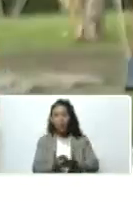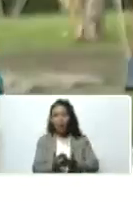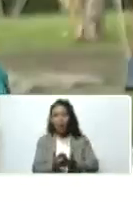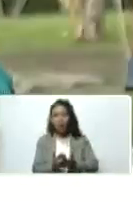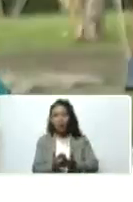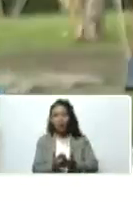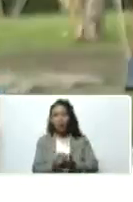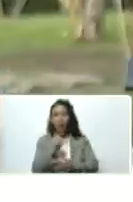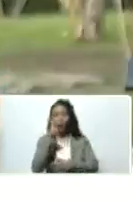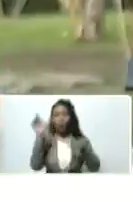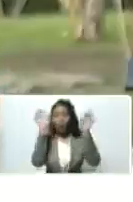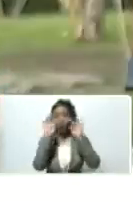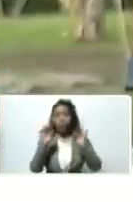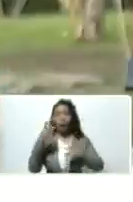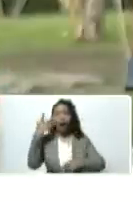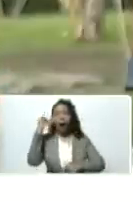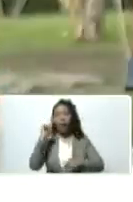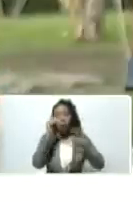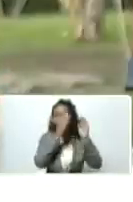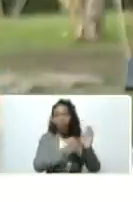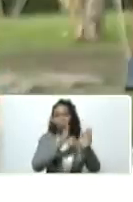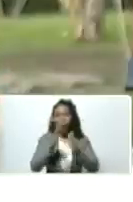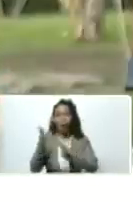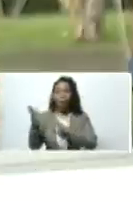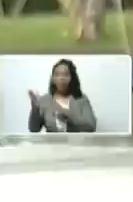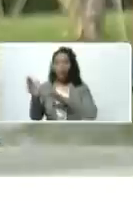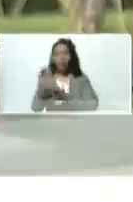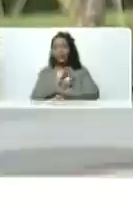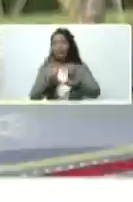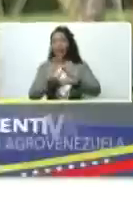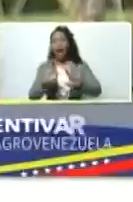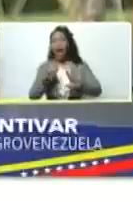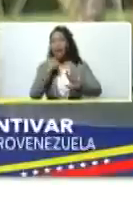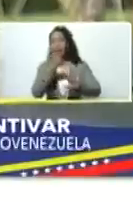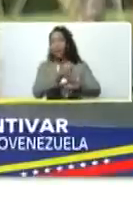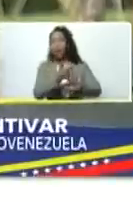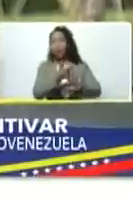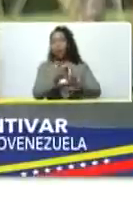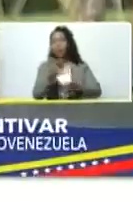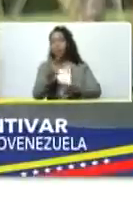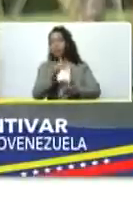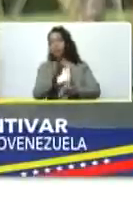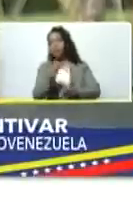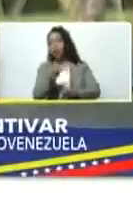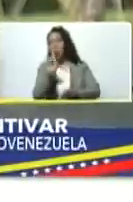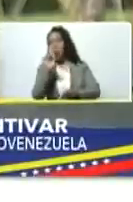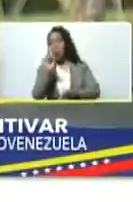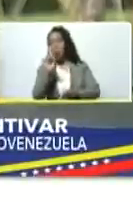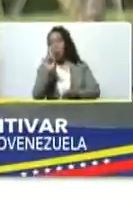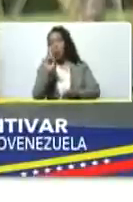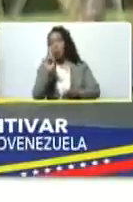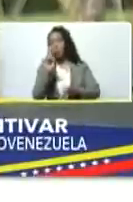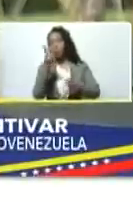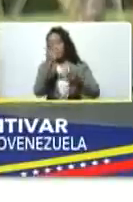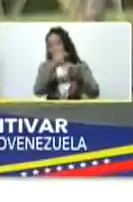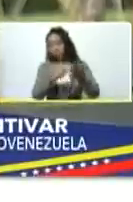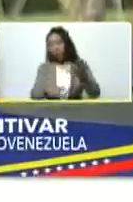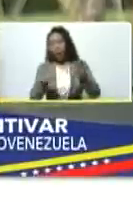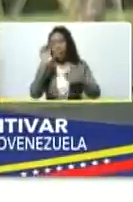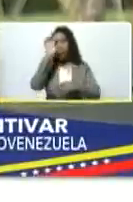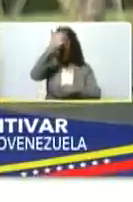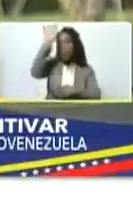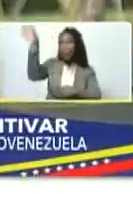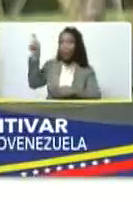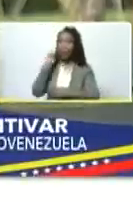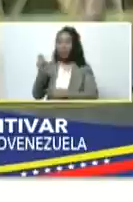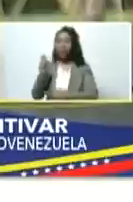esquema que tenemos organizado y ya le hemos ofertado a por lo menos una decena de países y de